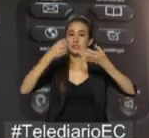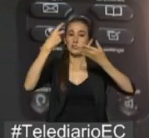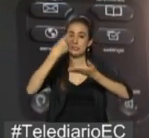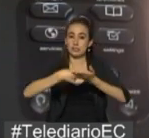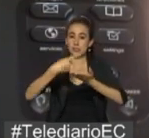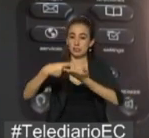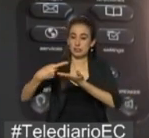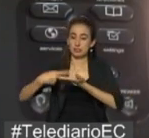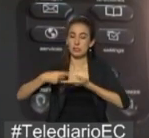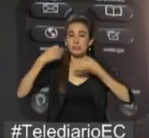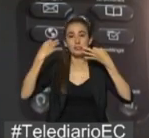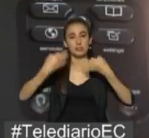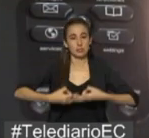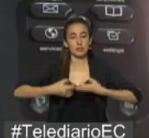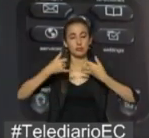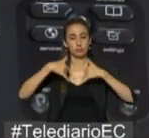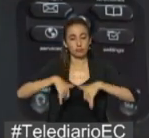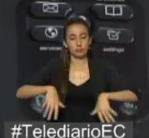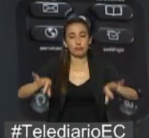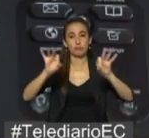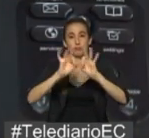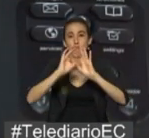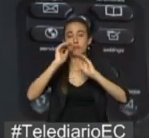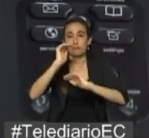van, somos de eso convencidos,